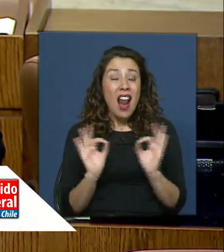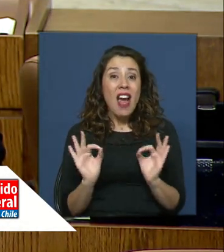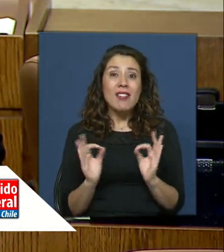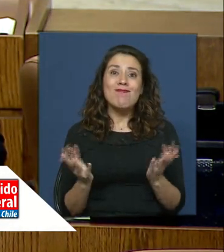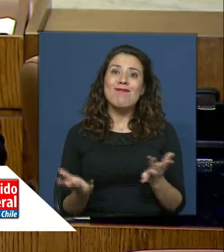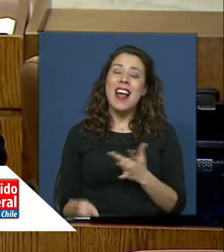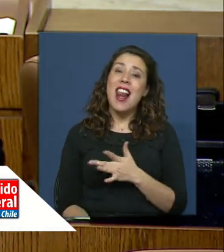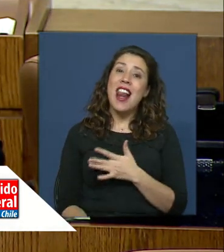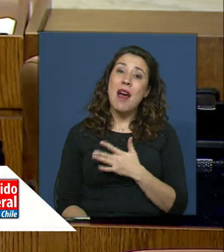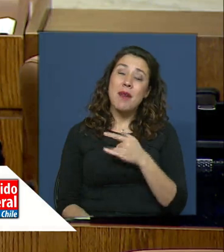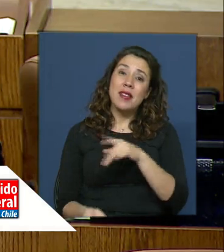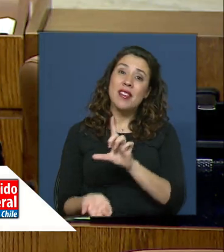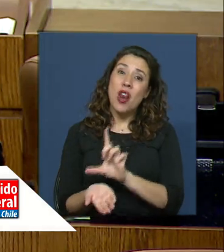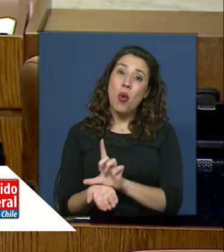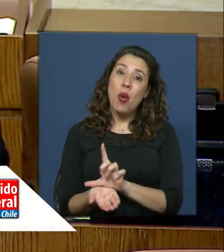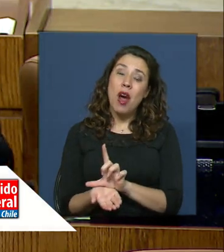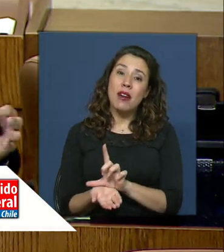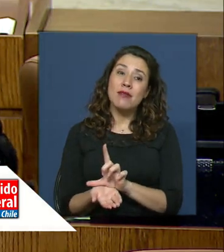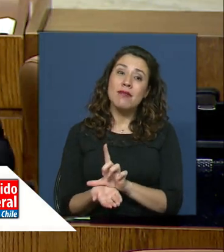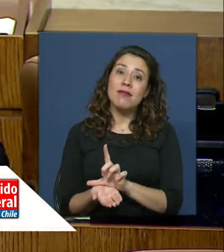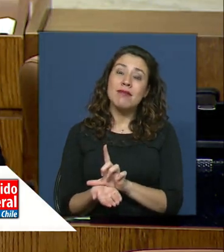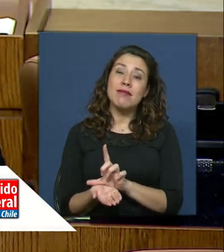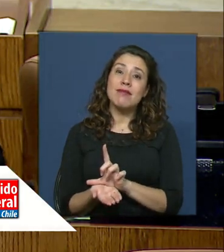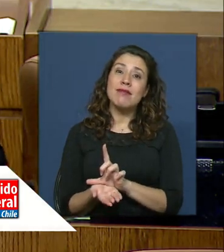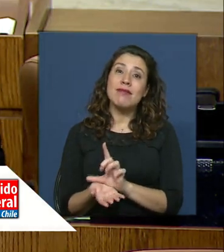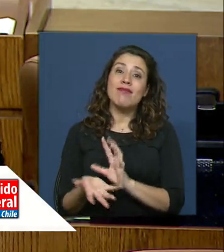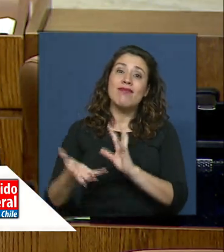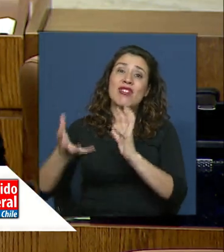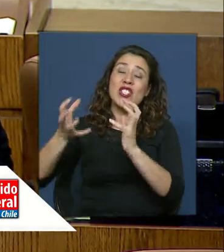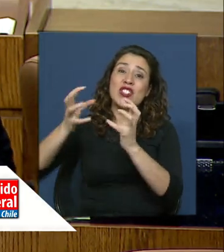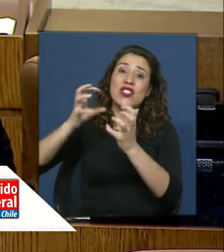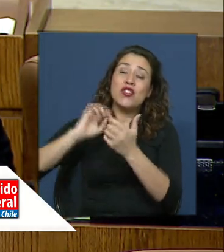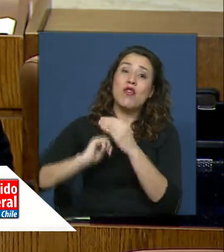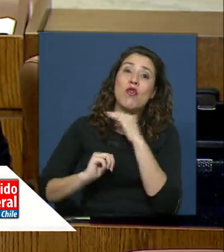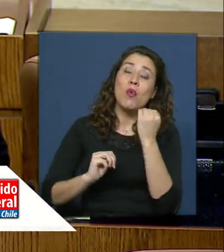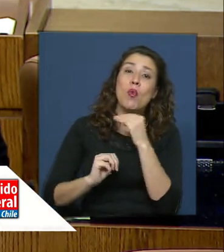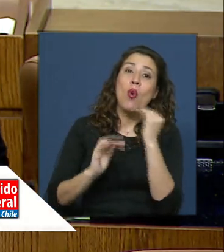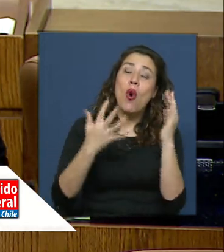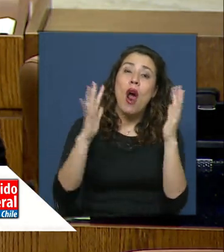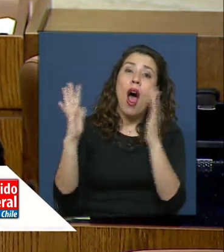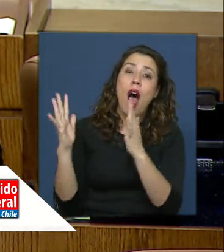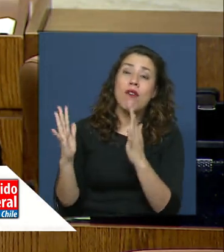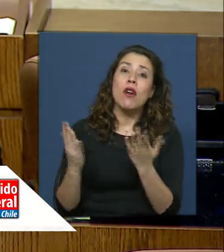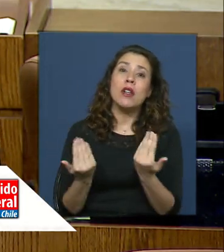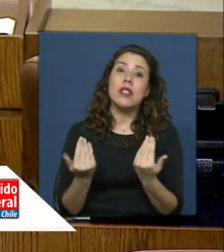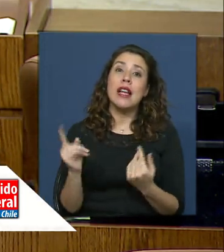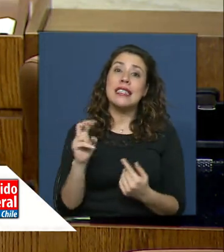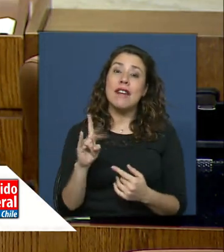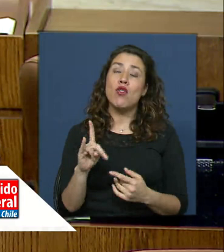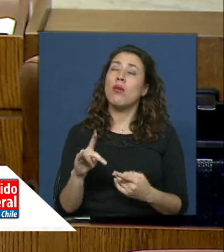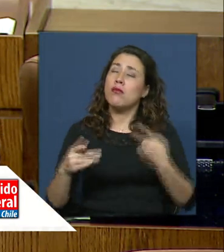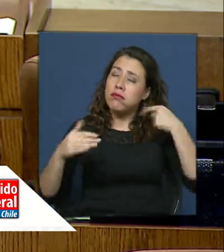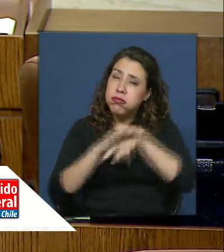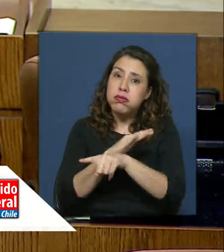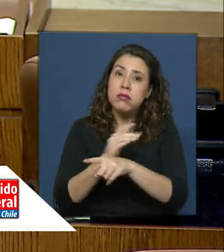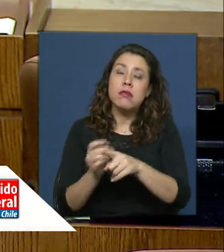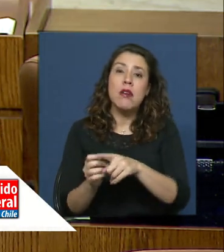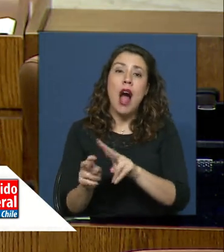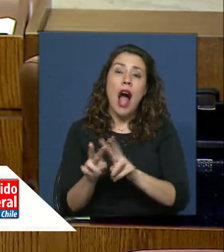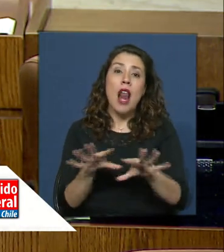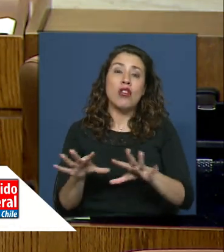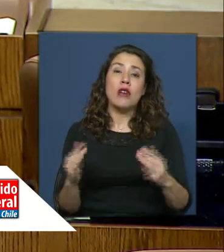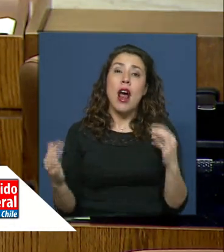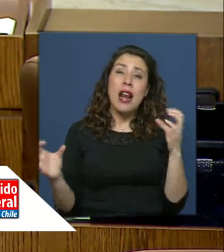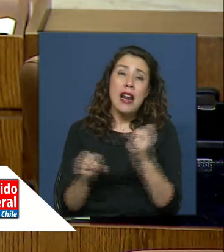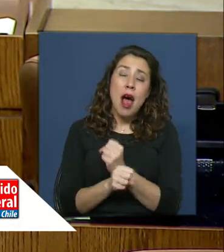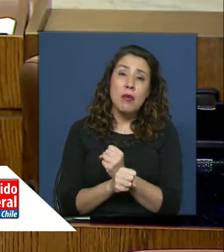lamentablemente este sector va a ir perdiendo su vida verde y necesitamos que el Serviu intervenga lo antes posible.